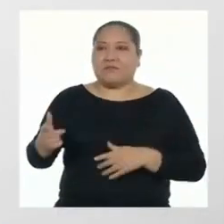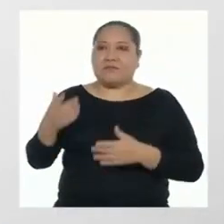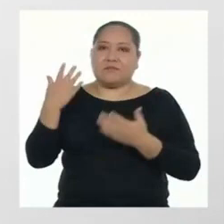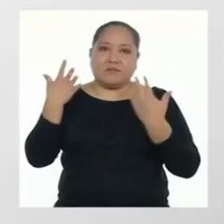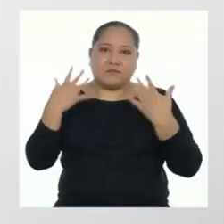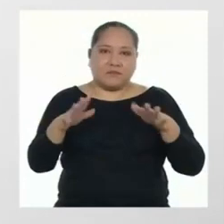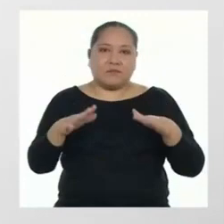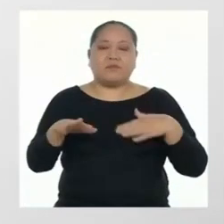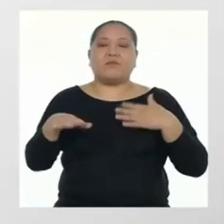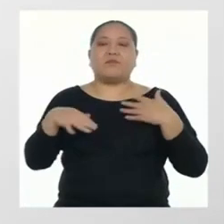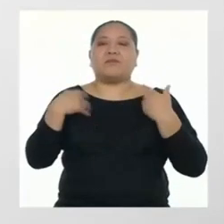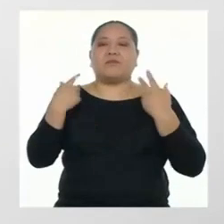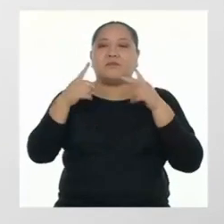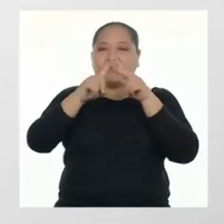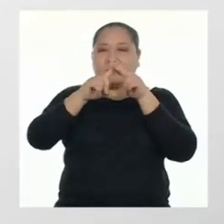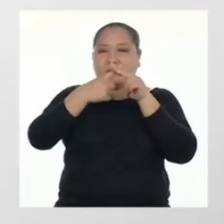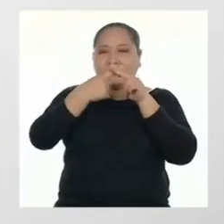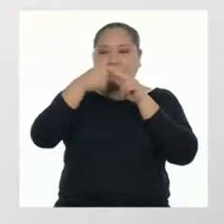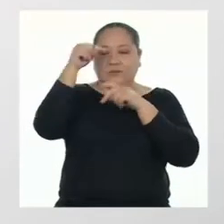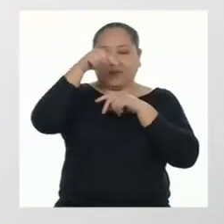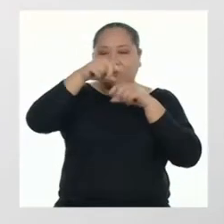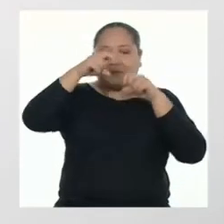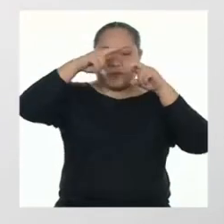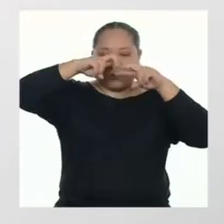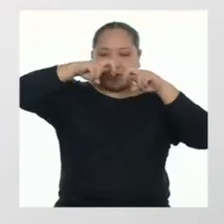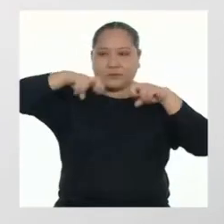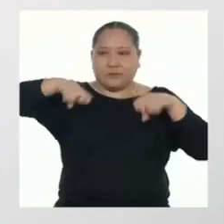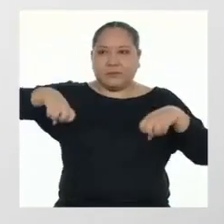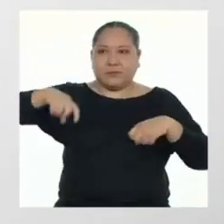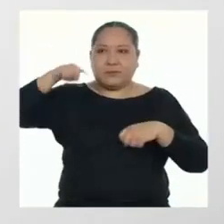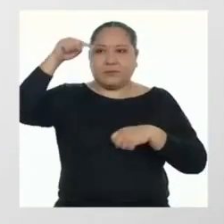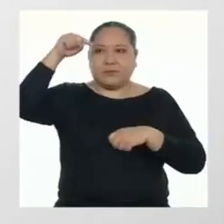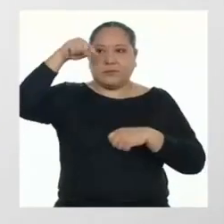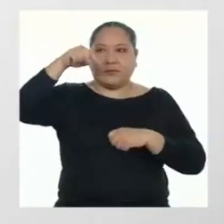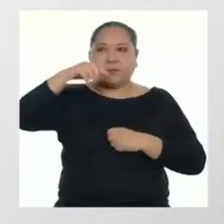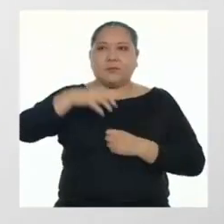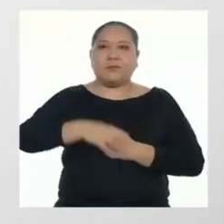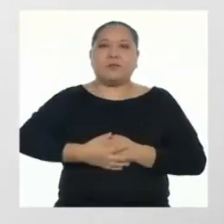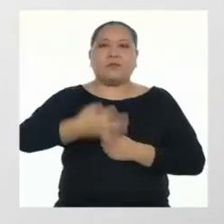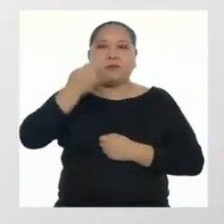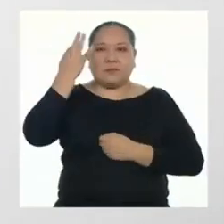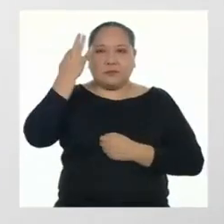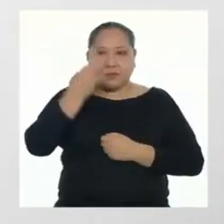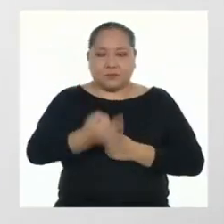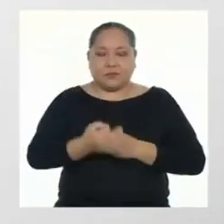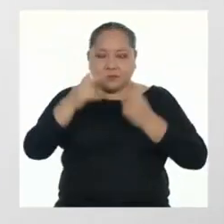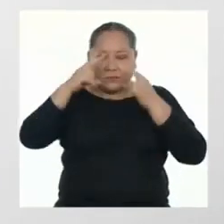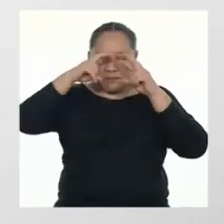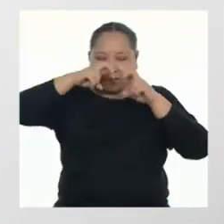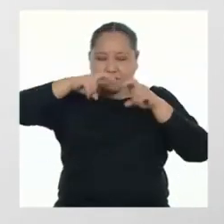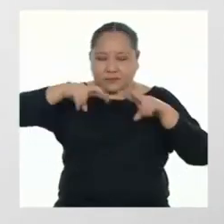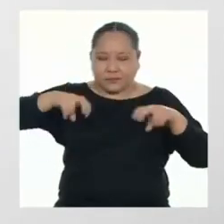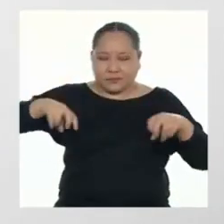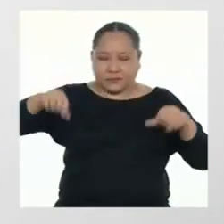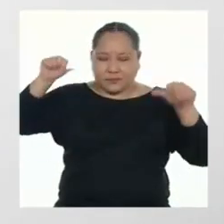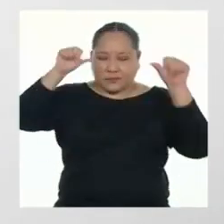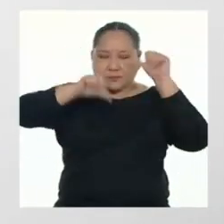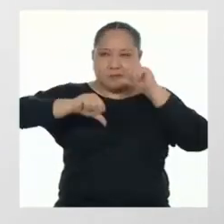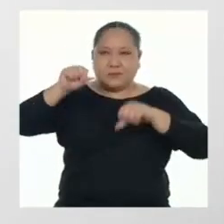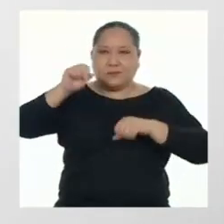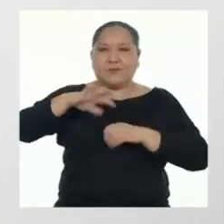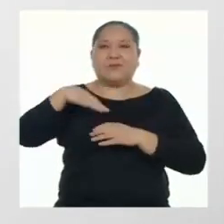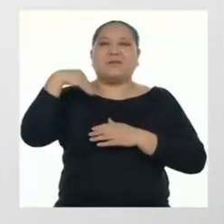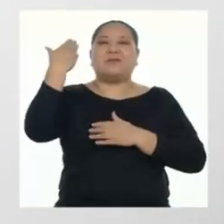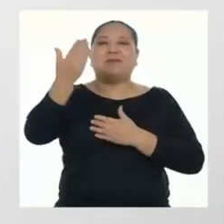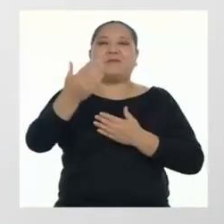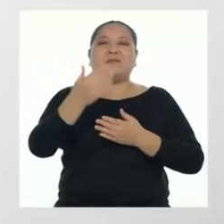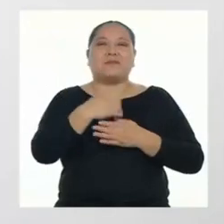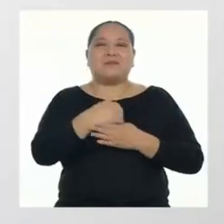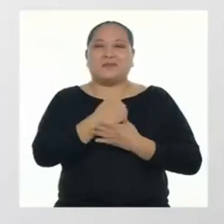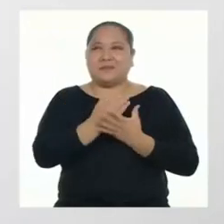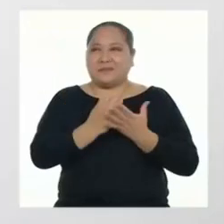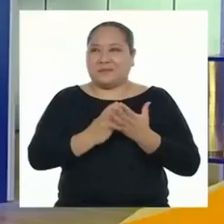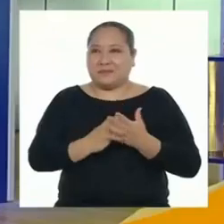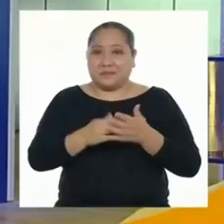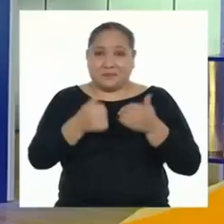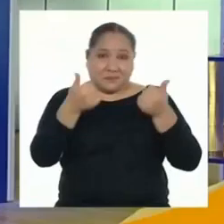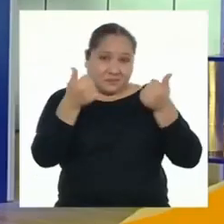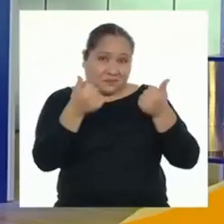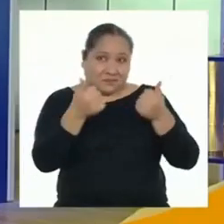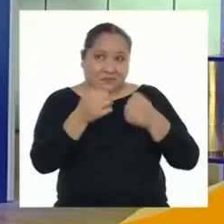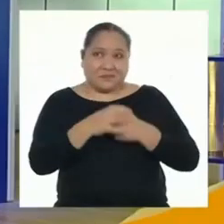podemos empezar con nuestra indagación con una profundidad realmente científica en el siguiente bloque. ¿Está bien,